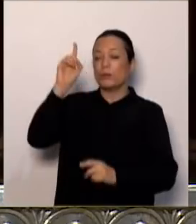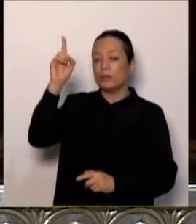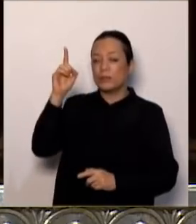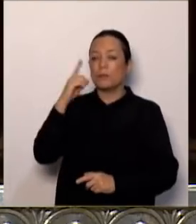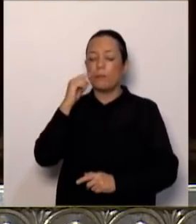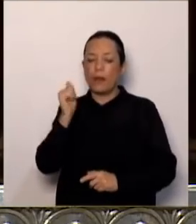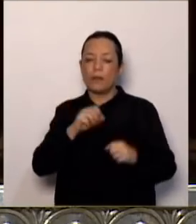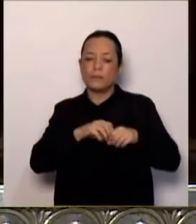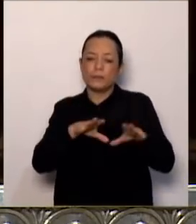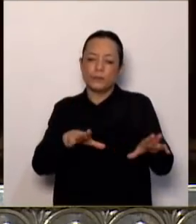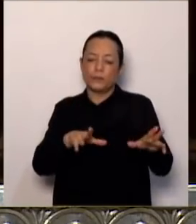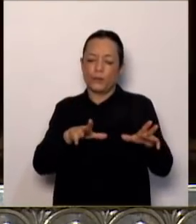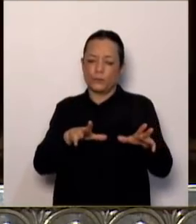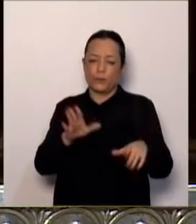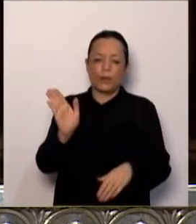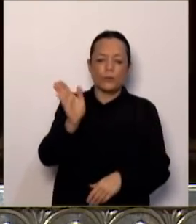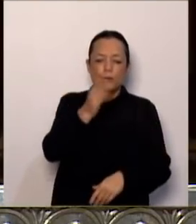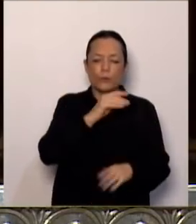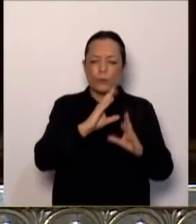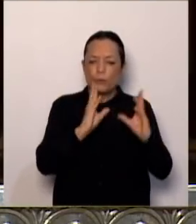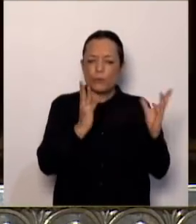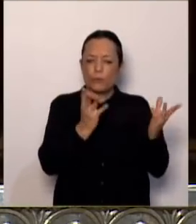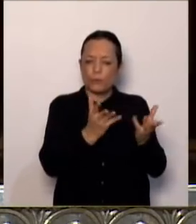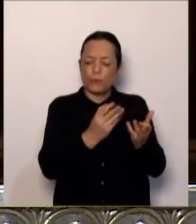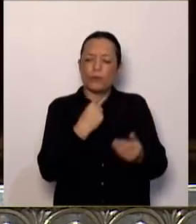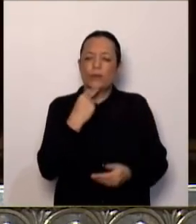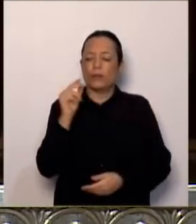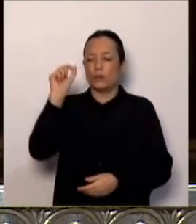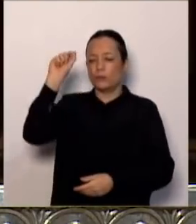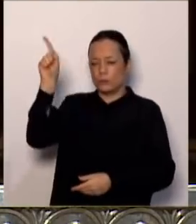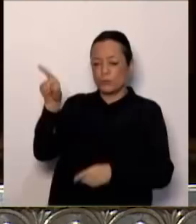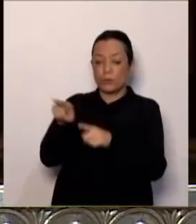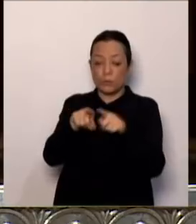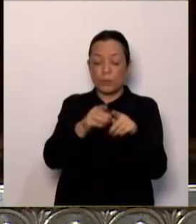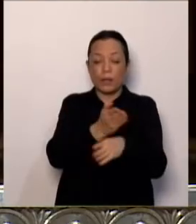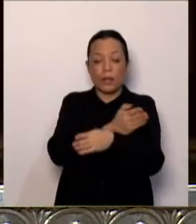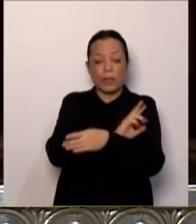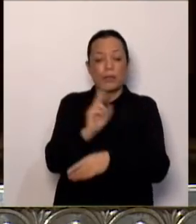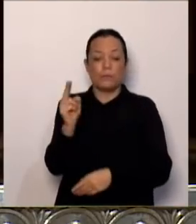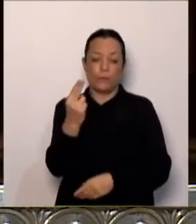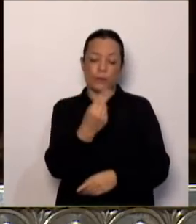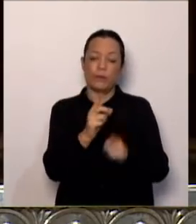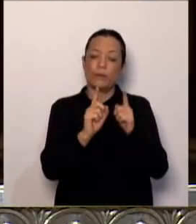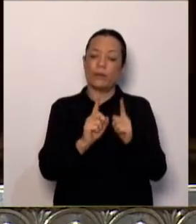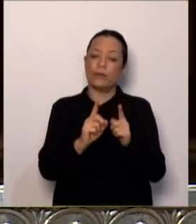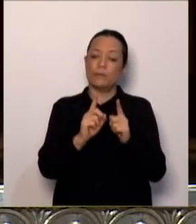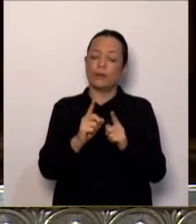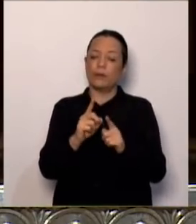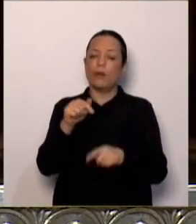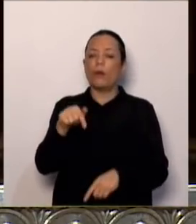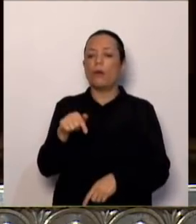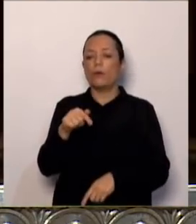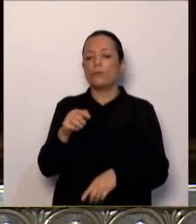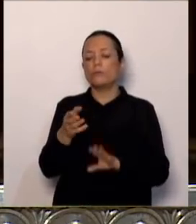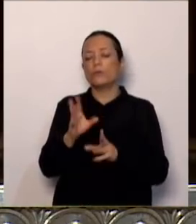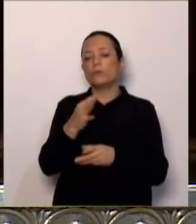a todos tus hijos dispersos por el mundo, a nuestros hermanos difuntos. De un modo especial recemos